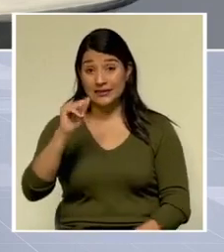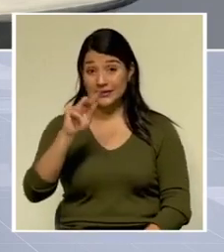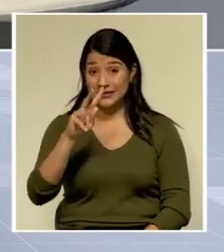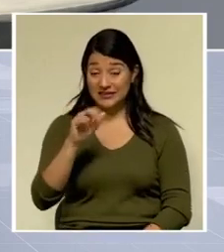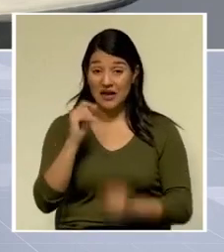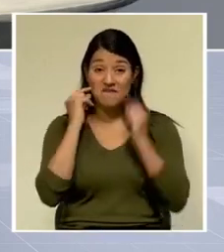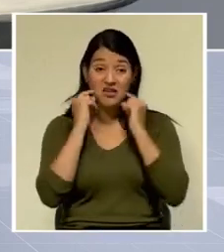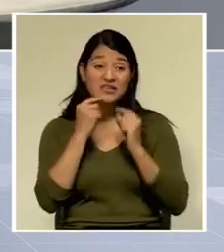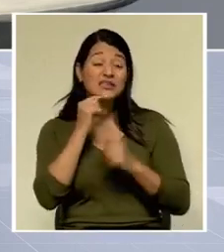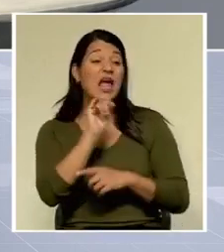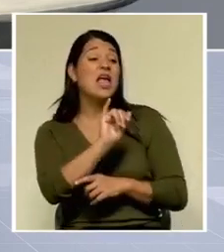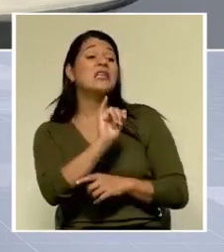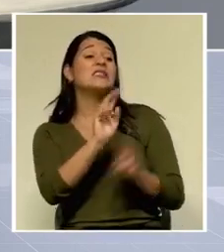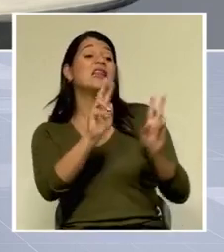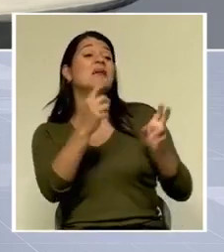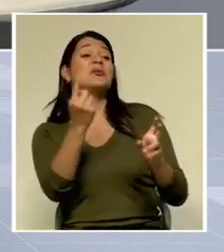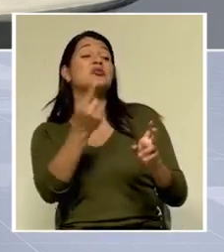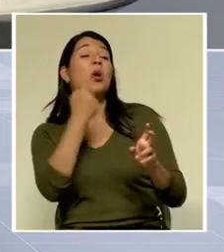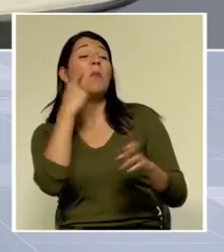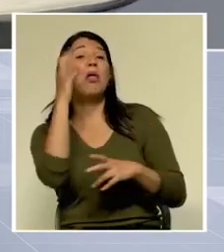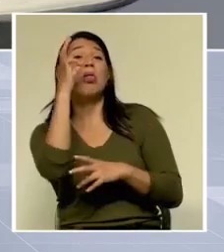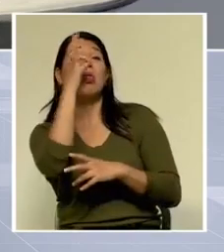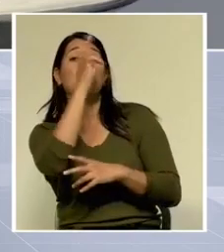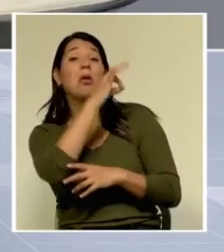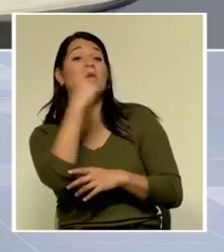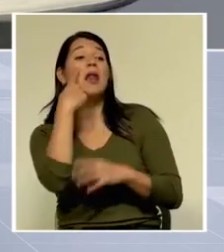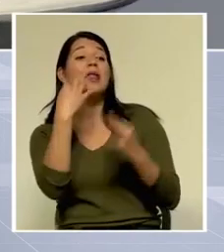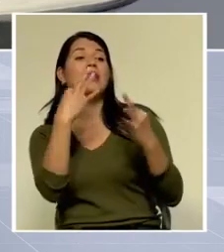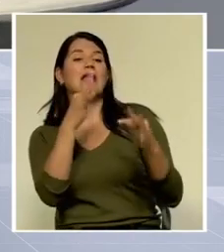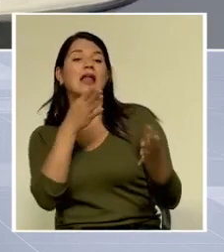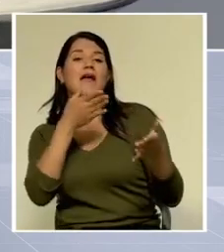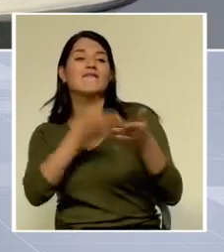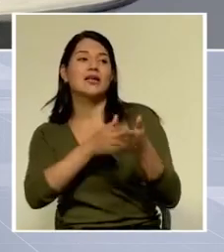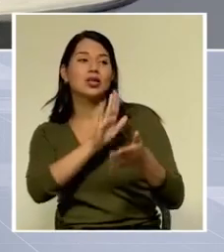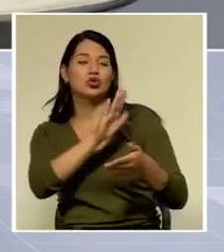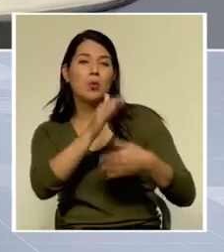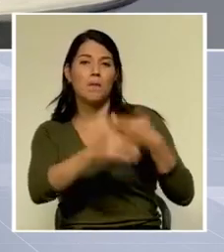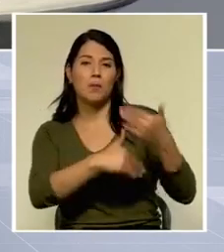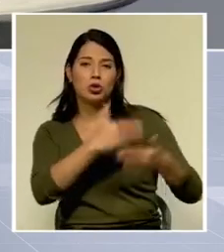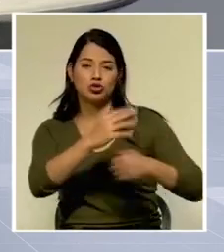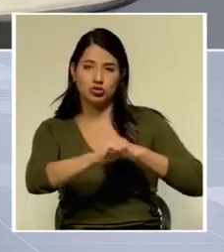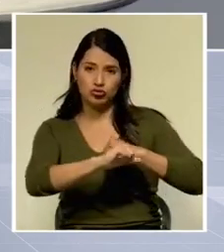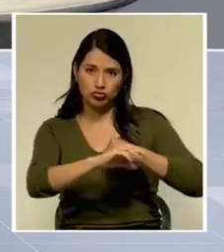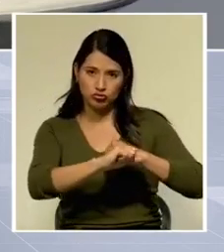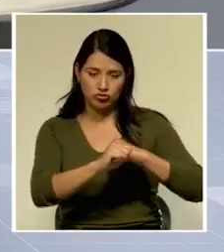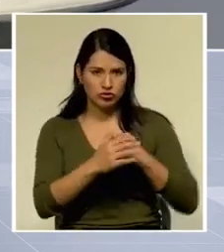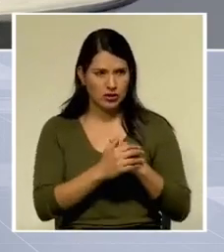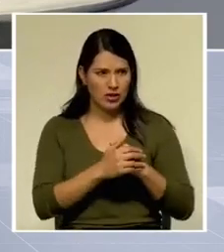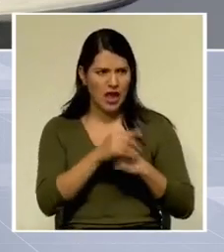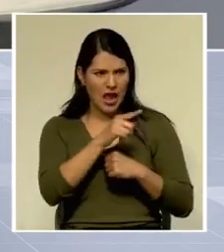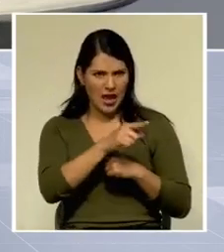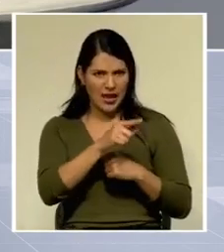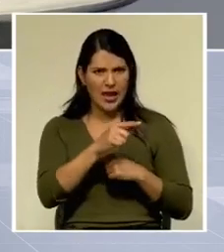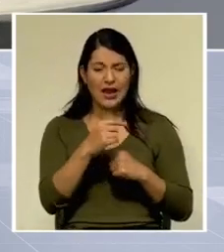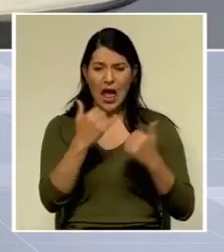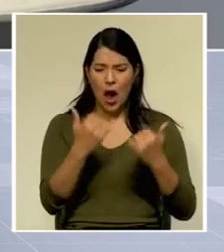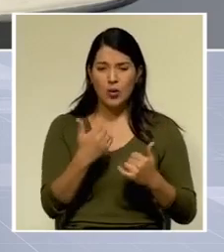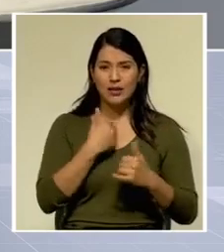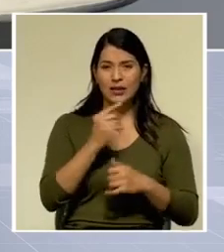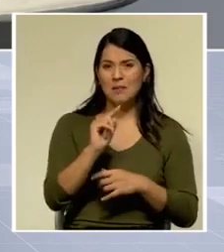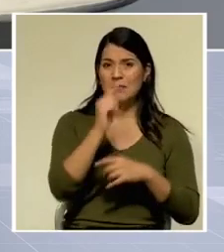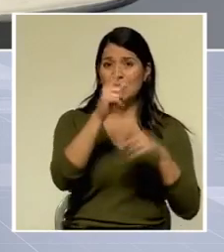una cortina de humo para tratar de traerse abajo una campaña que tiene ímpetu y que va adelante y que